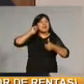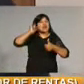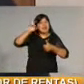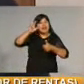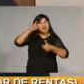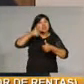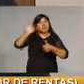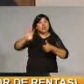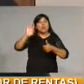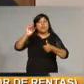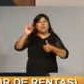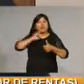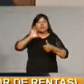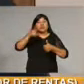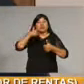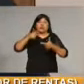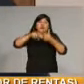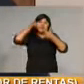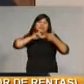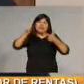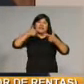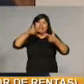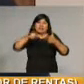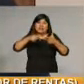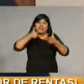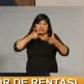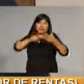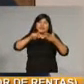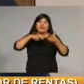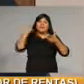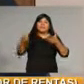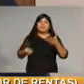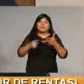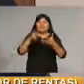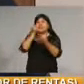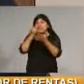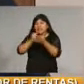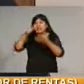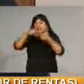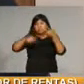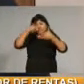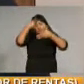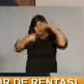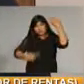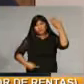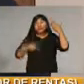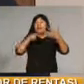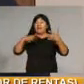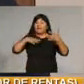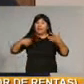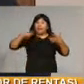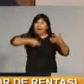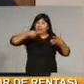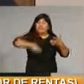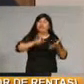tasas retributivas de servicios o tasas judiciales puedan regularizar su deuda hasta esta fecha